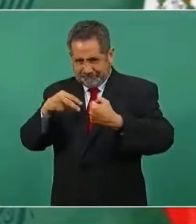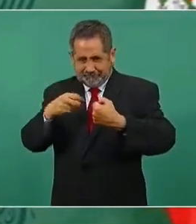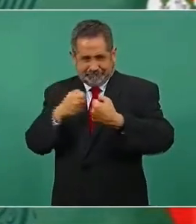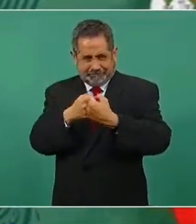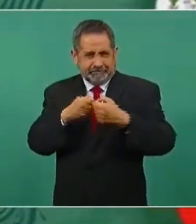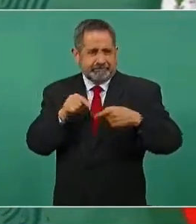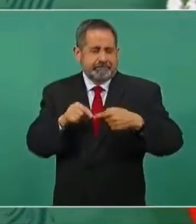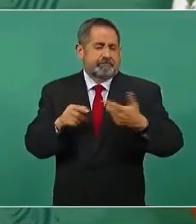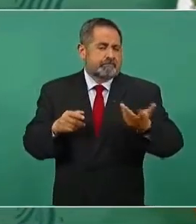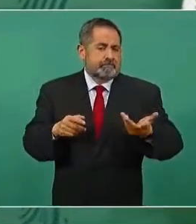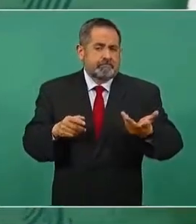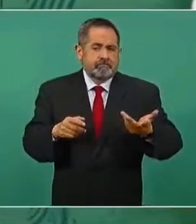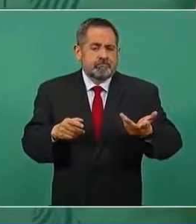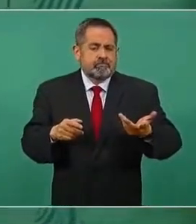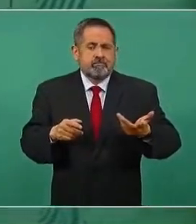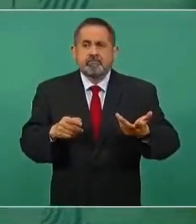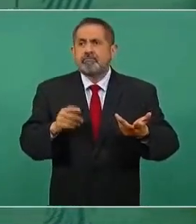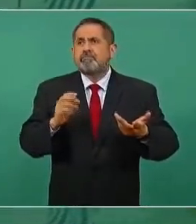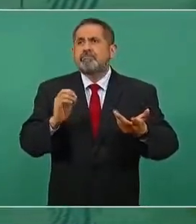o